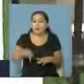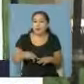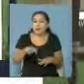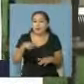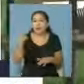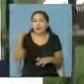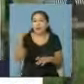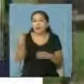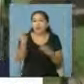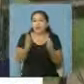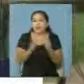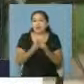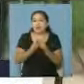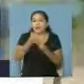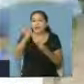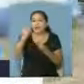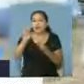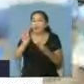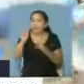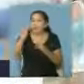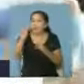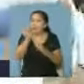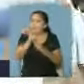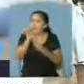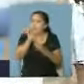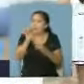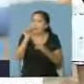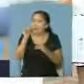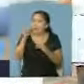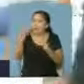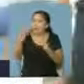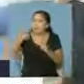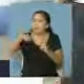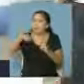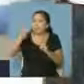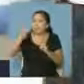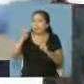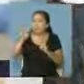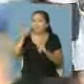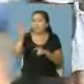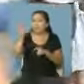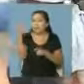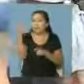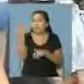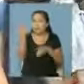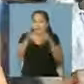Sabemos que no somos, que no es la única, pero sí es la postura mayoritaria.